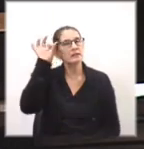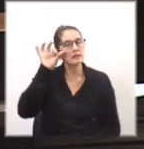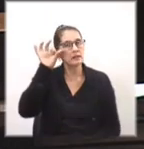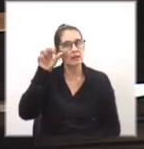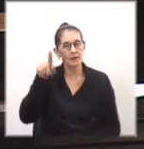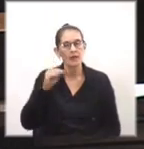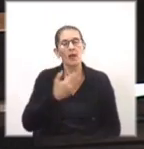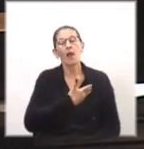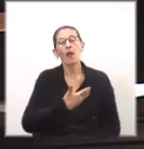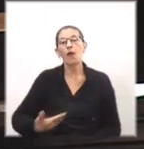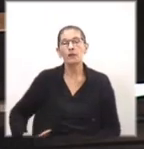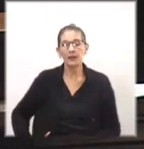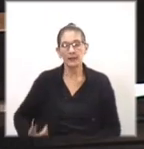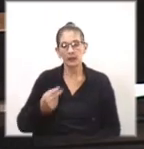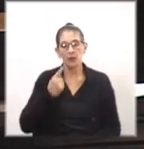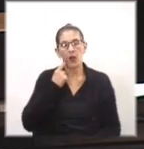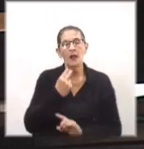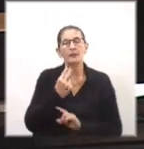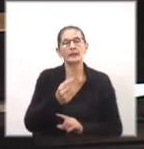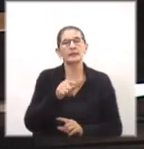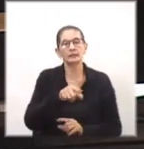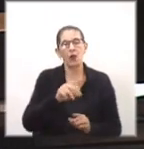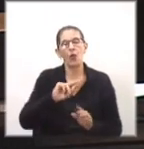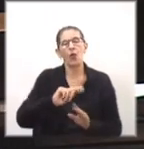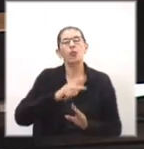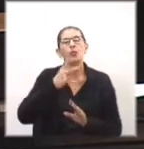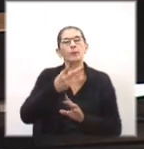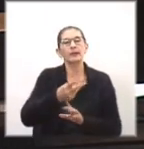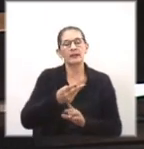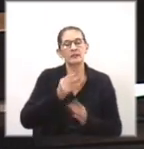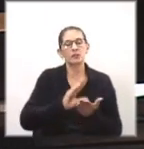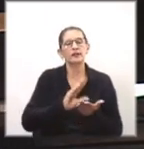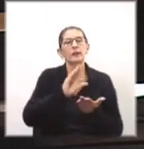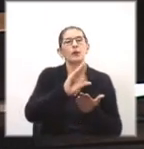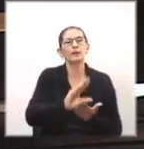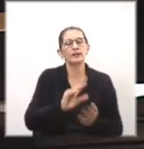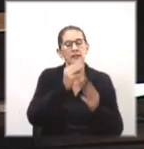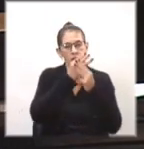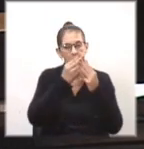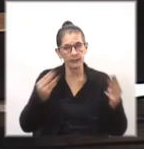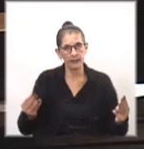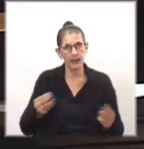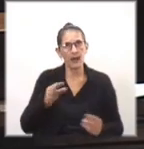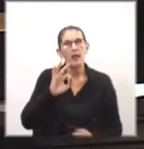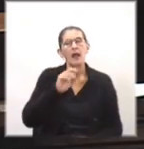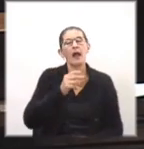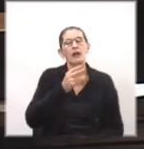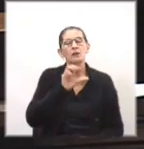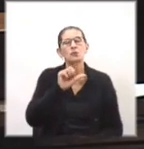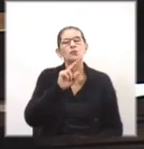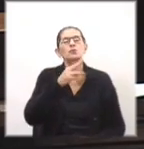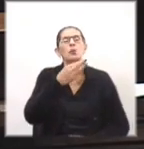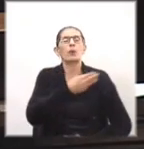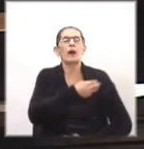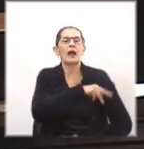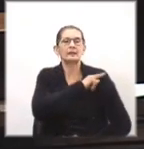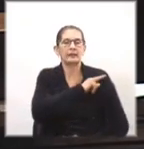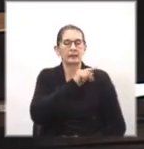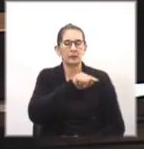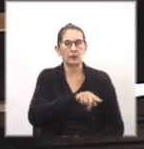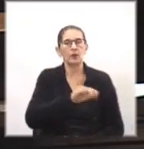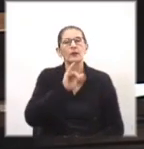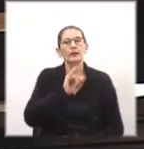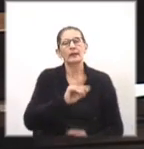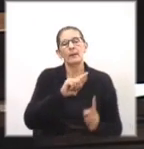el gobierno habilitó la duplicación de la bonificación general al personal subalterno combatiente, que